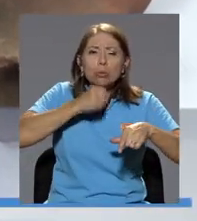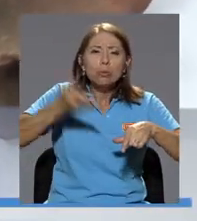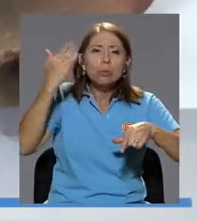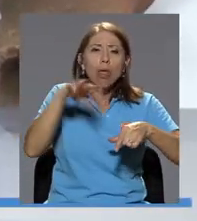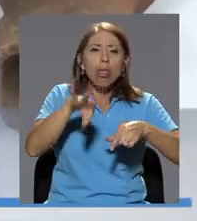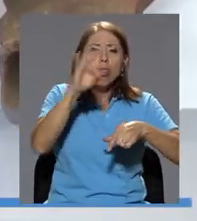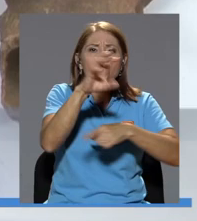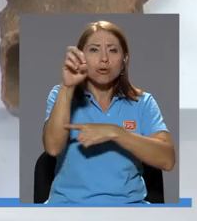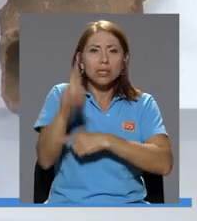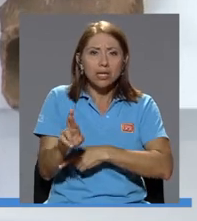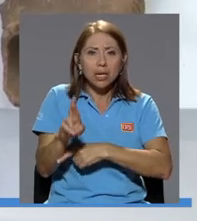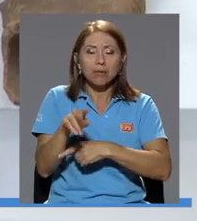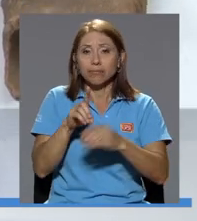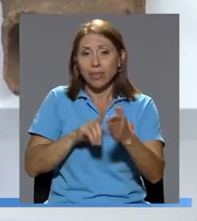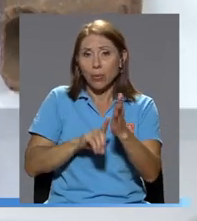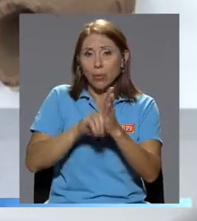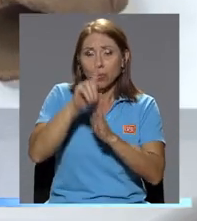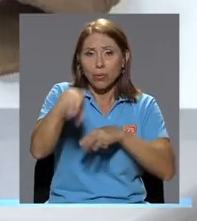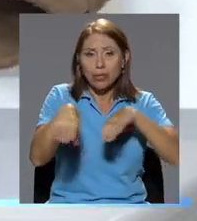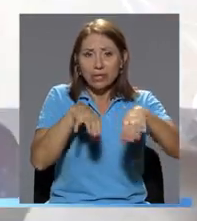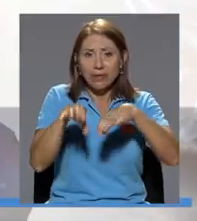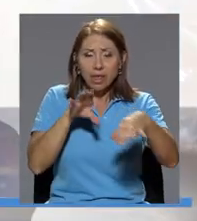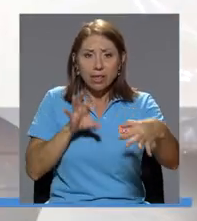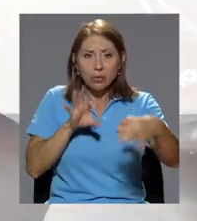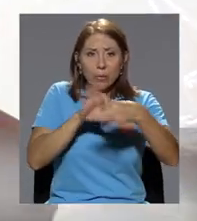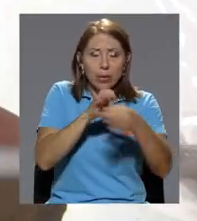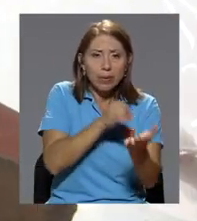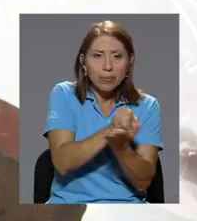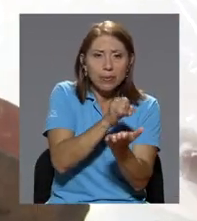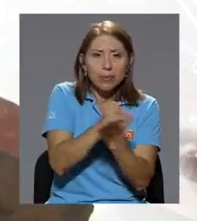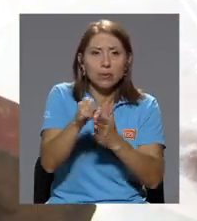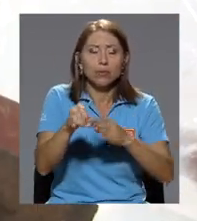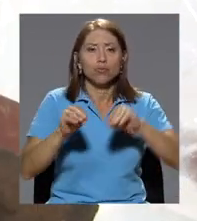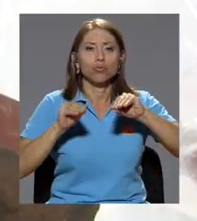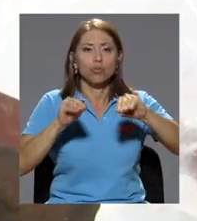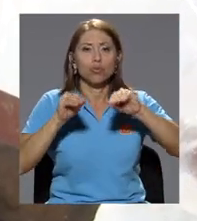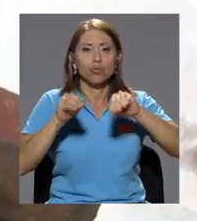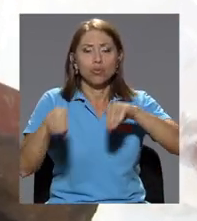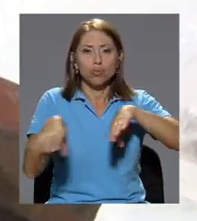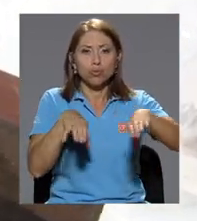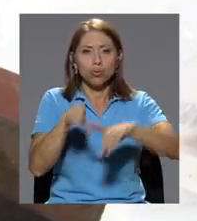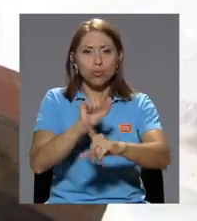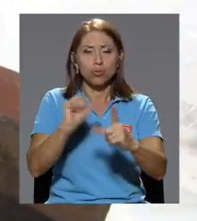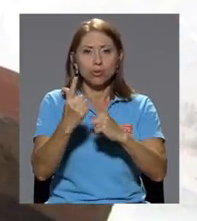y desarrolla actividades ligadas a la investigación, la docencia y la acción social.